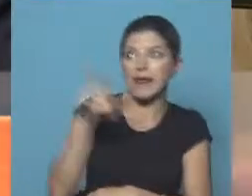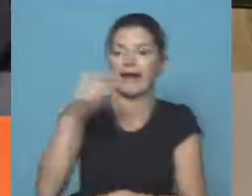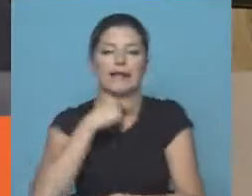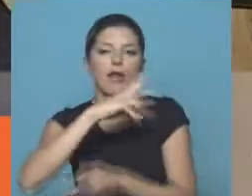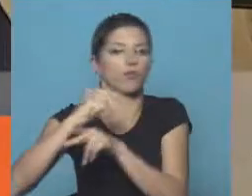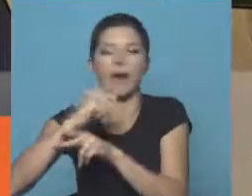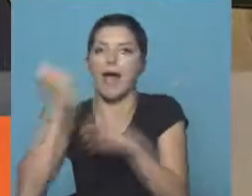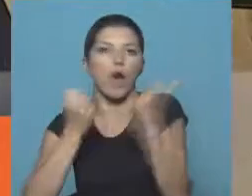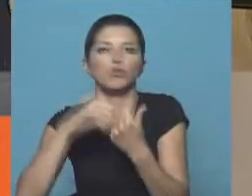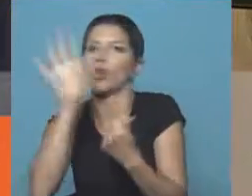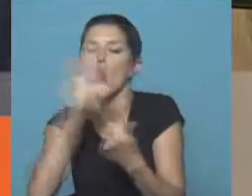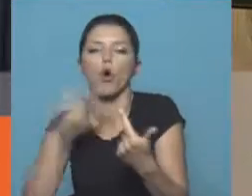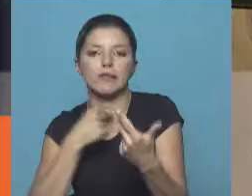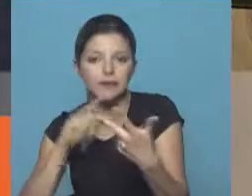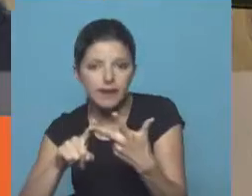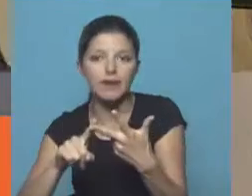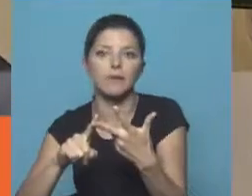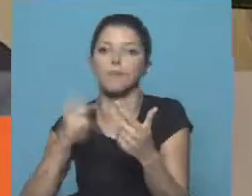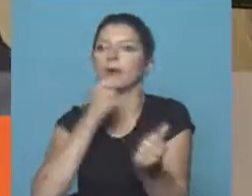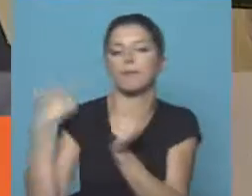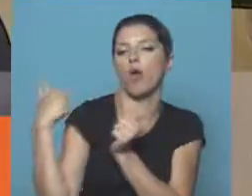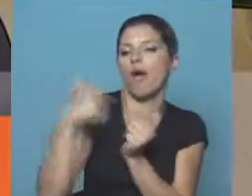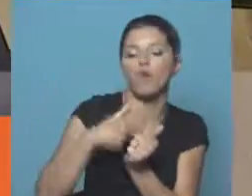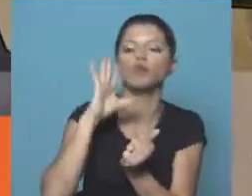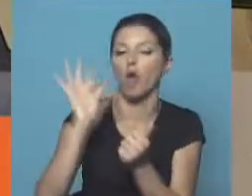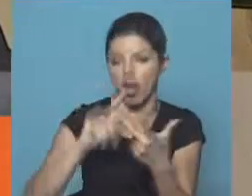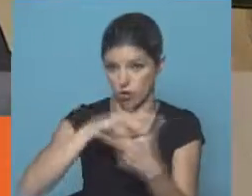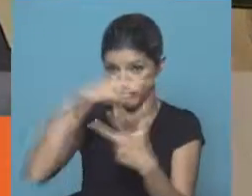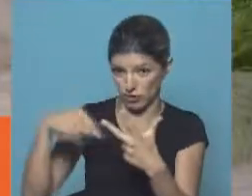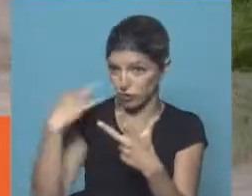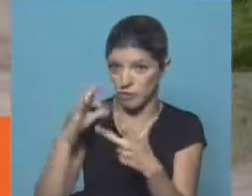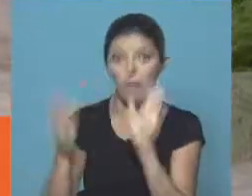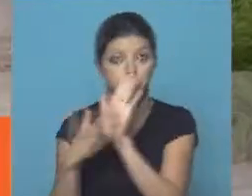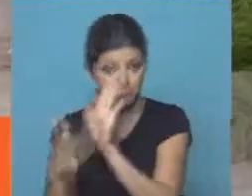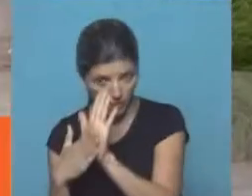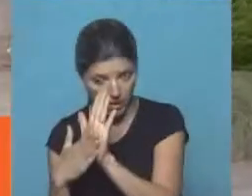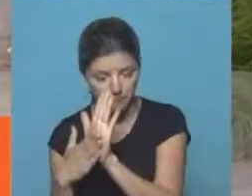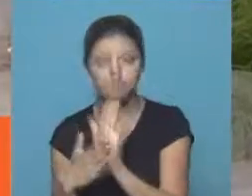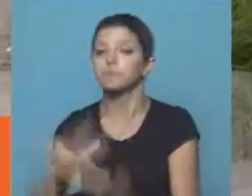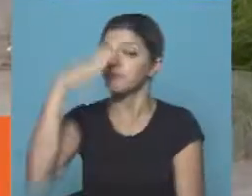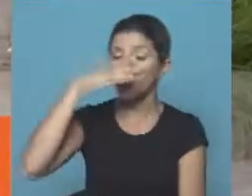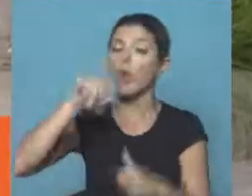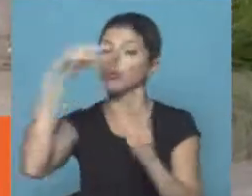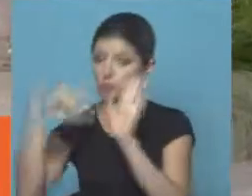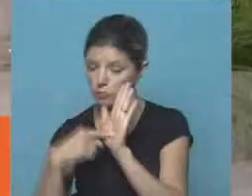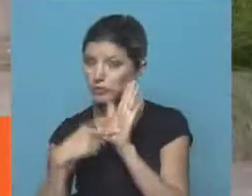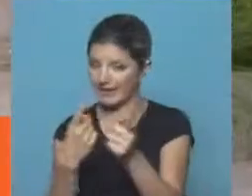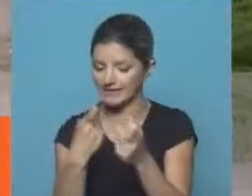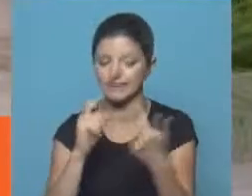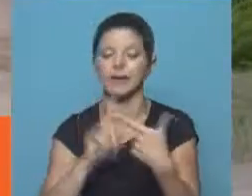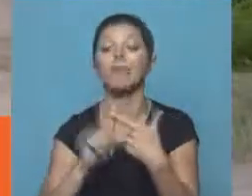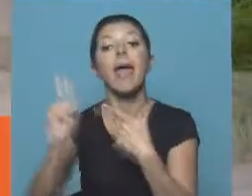auto el delincuente es el que quiere abusar sexualmente de algún de alguna persona el segundo requisito que tenemos que esa